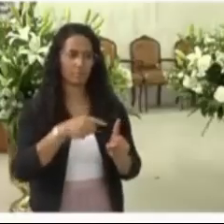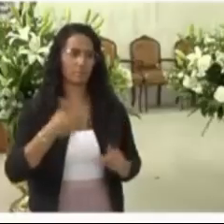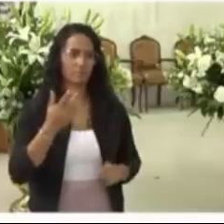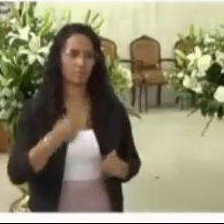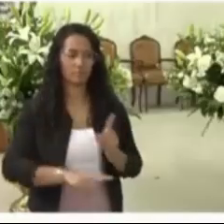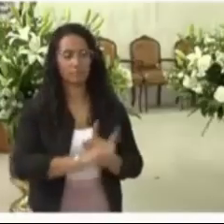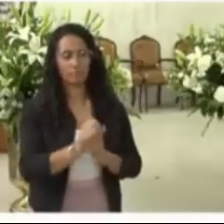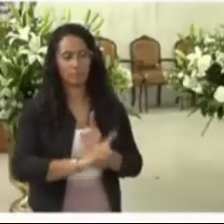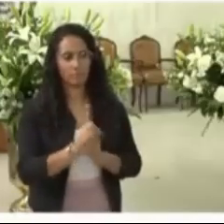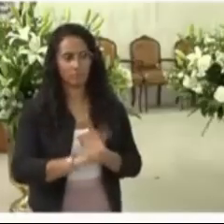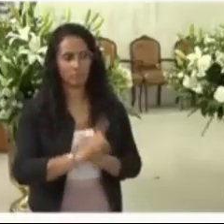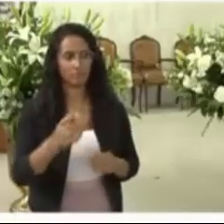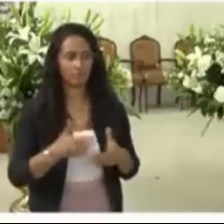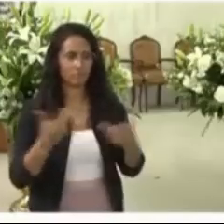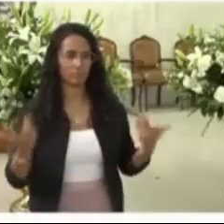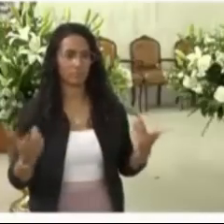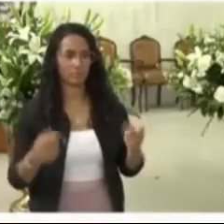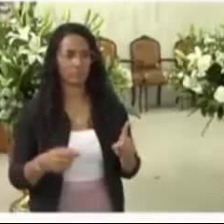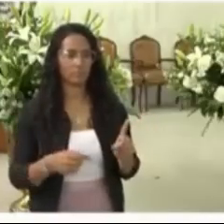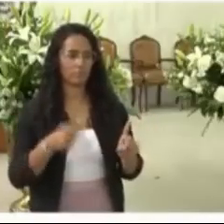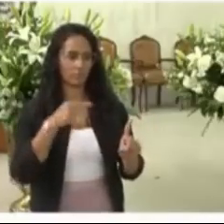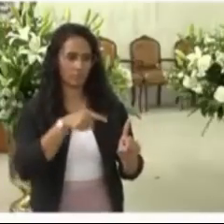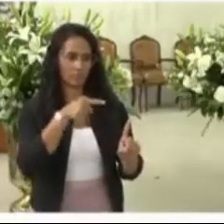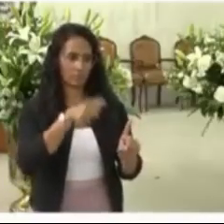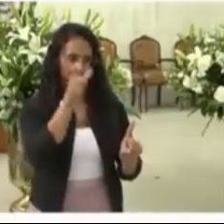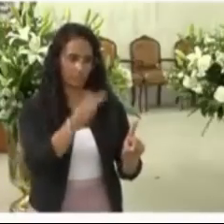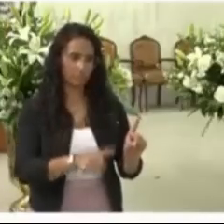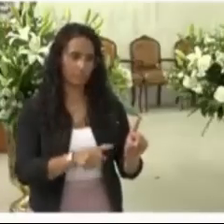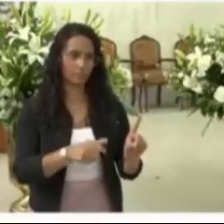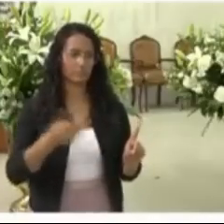y 4, en primer lugar,